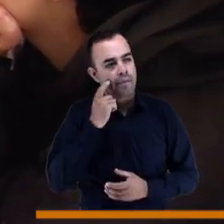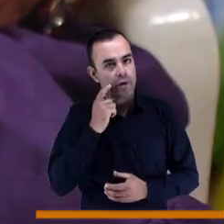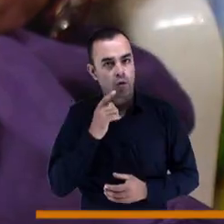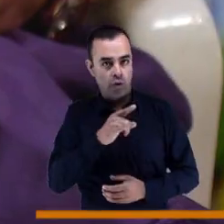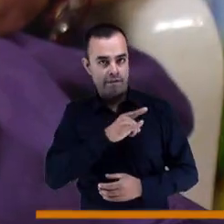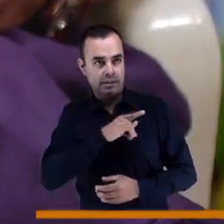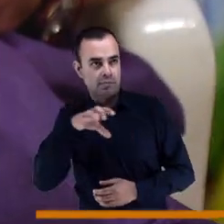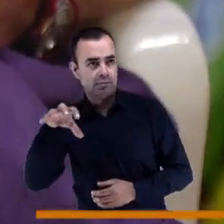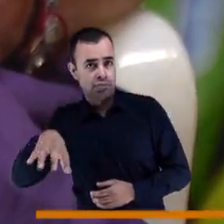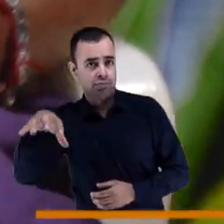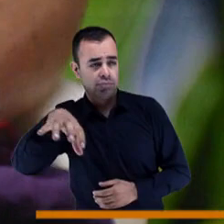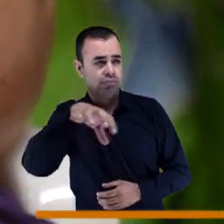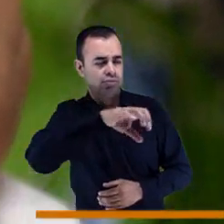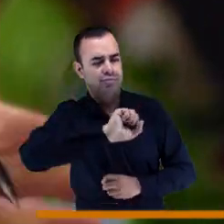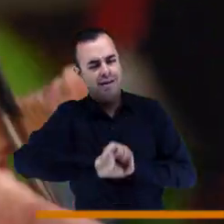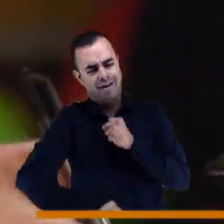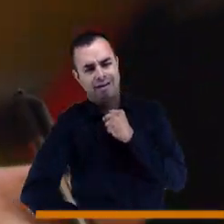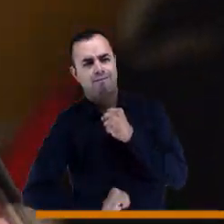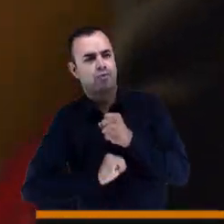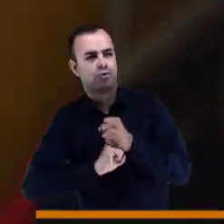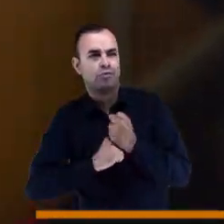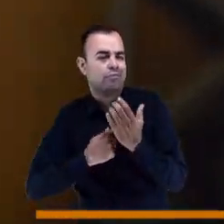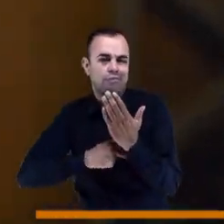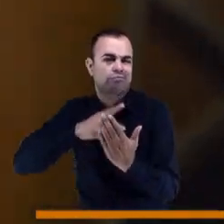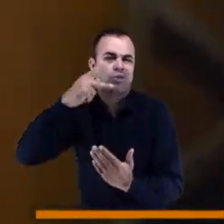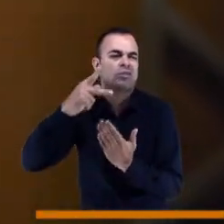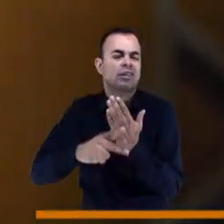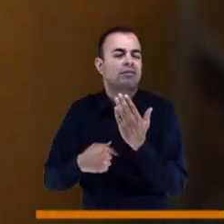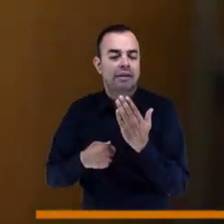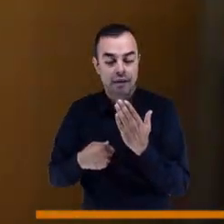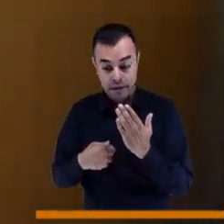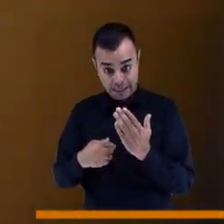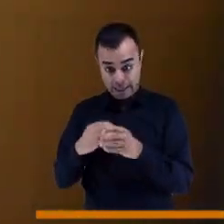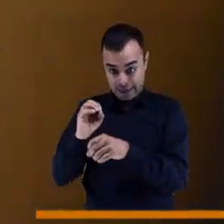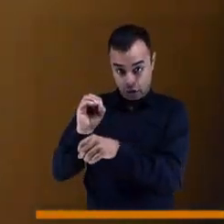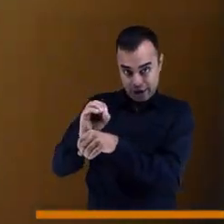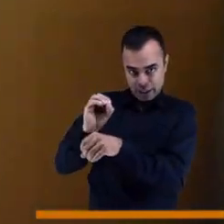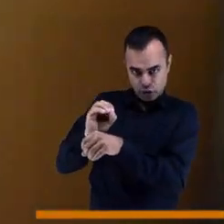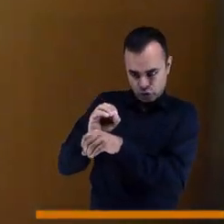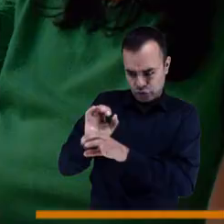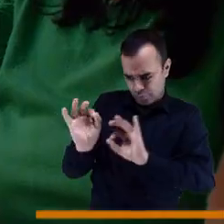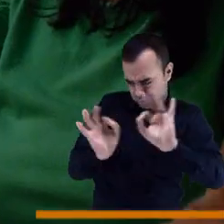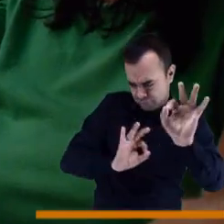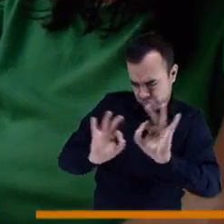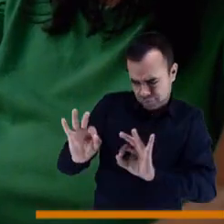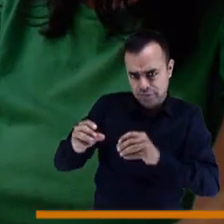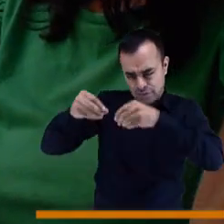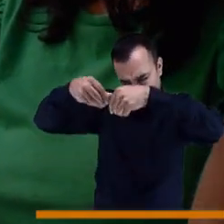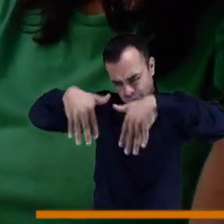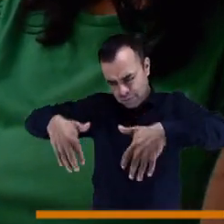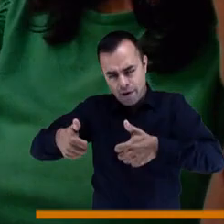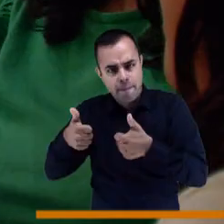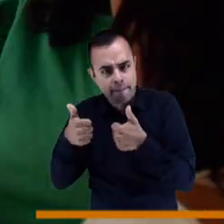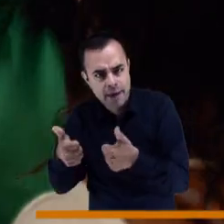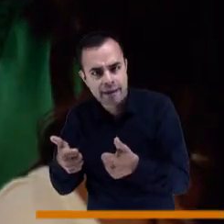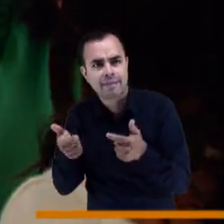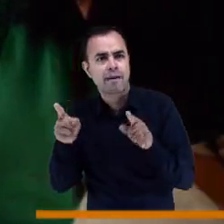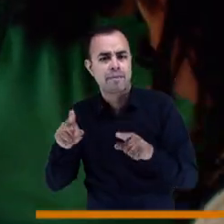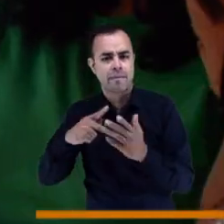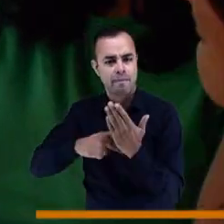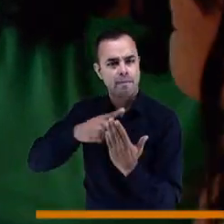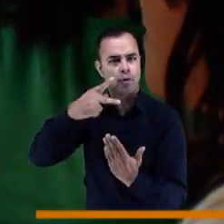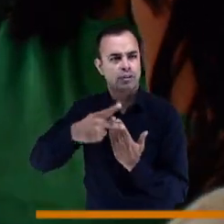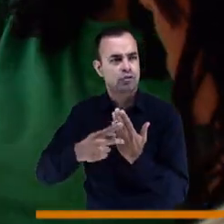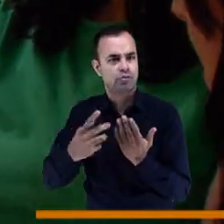universidades que nos han apoyado en diferentes proyectos, como de fortalecimiento organizacional, pero también con